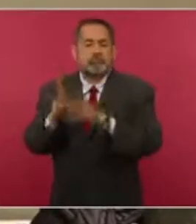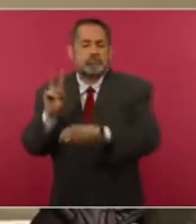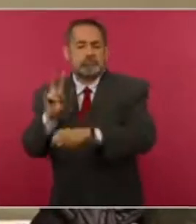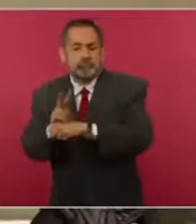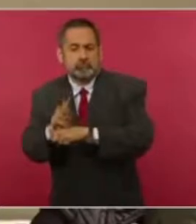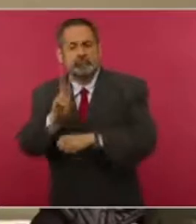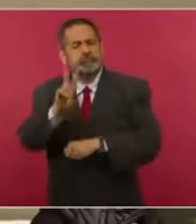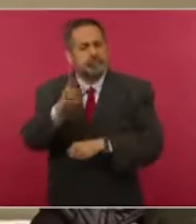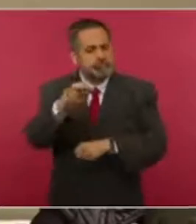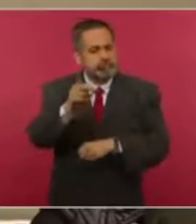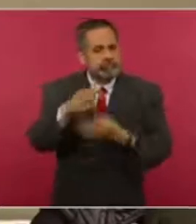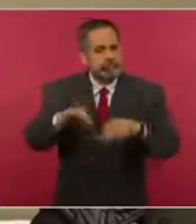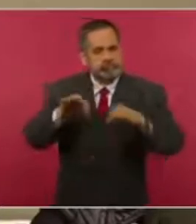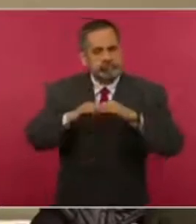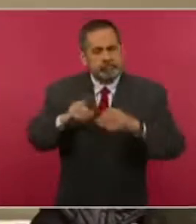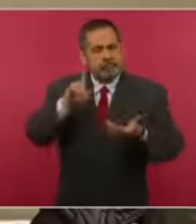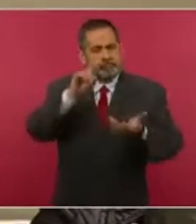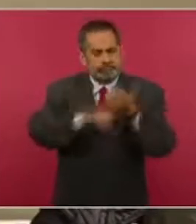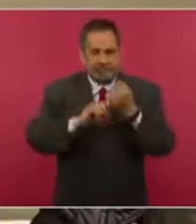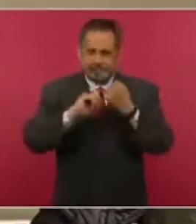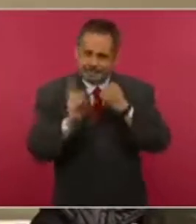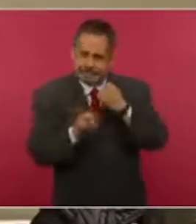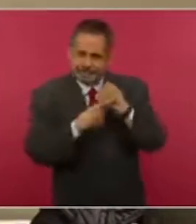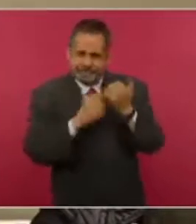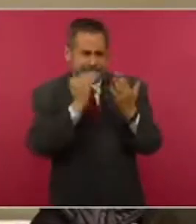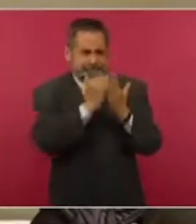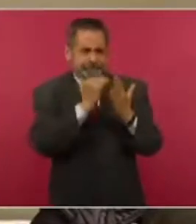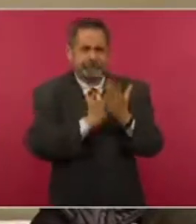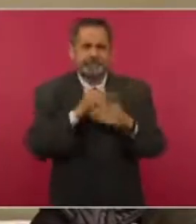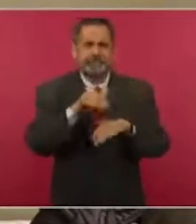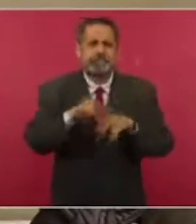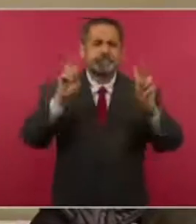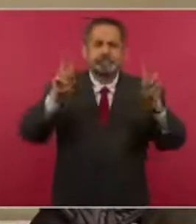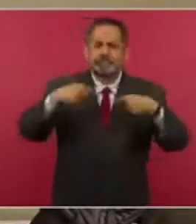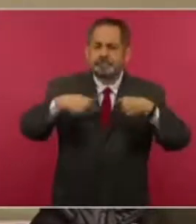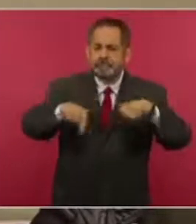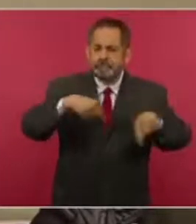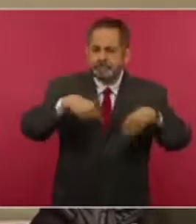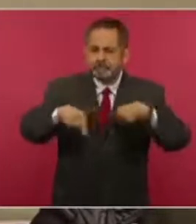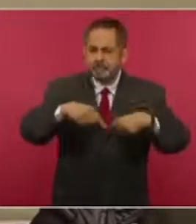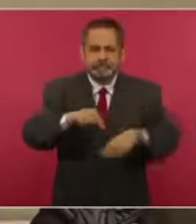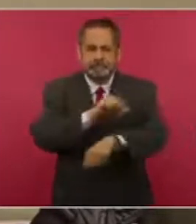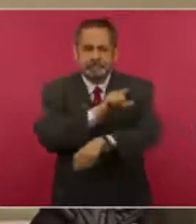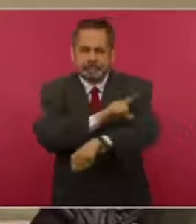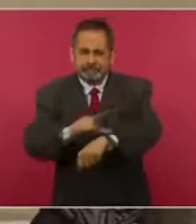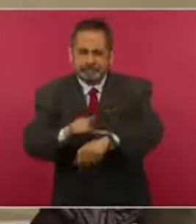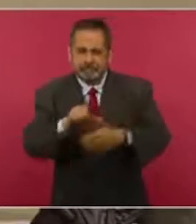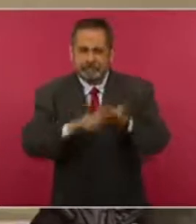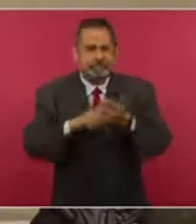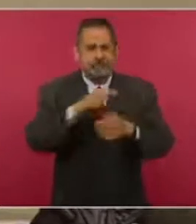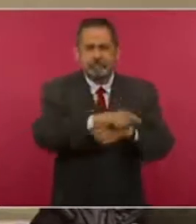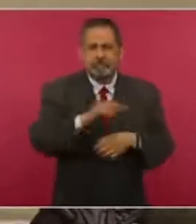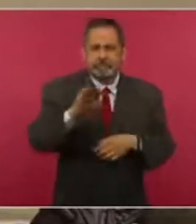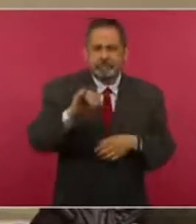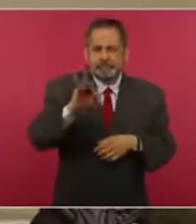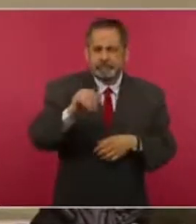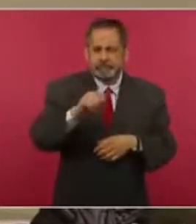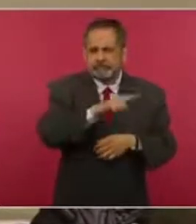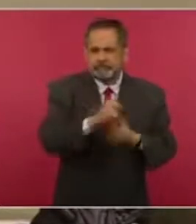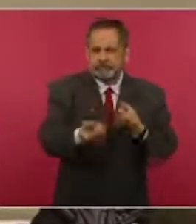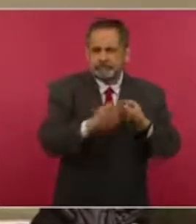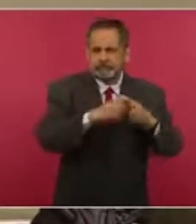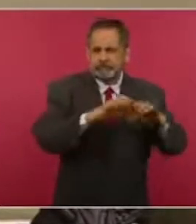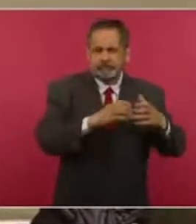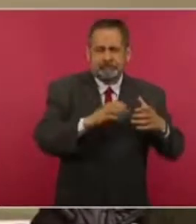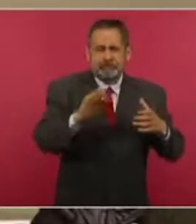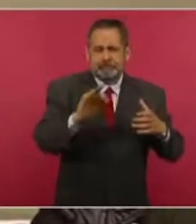es importante revisar todos los temas que hay aledaños al fútbol y a cómo esta empresa o esta filial de